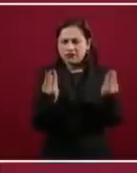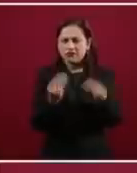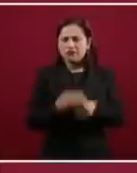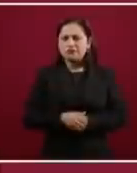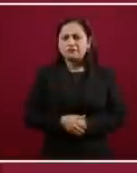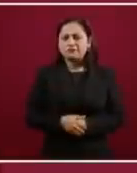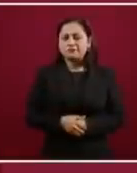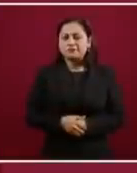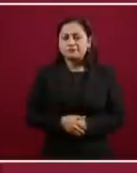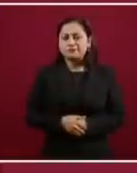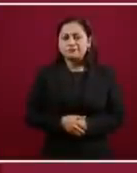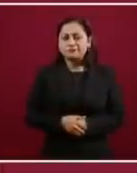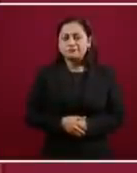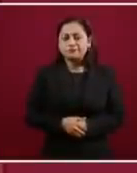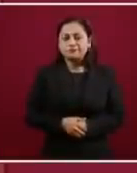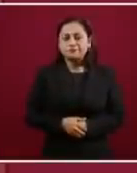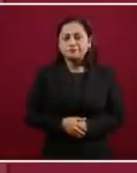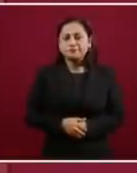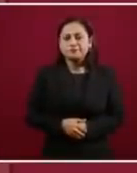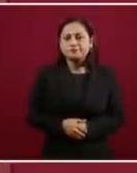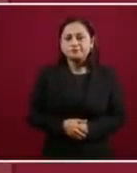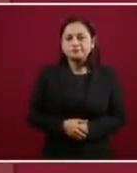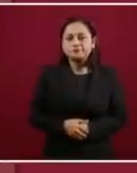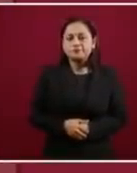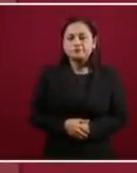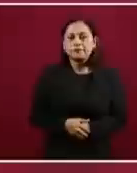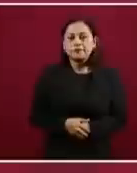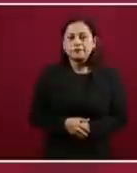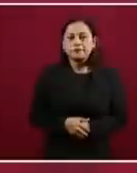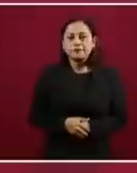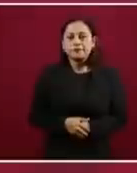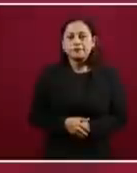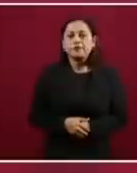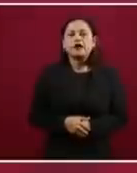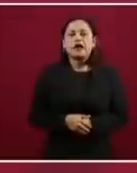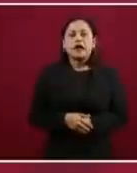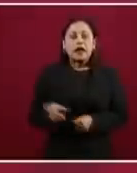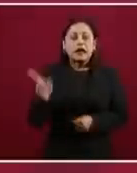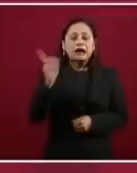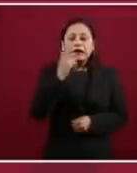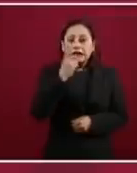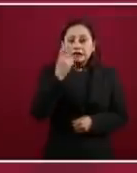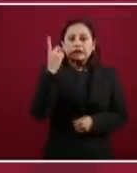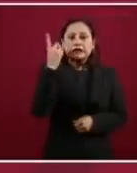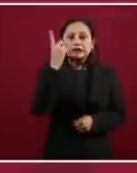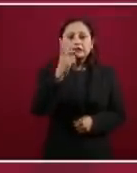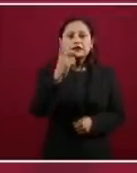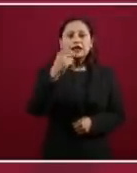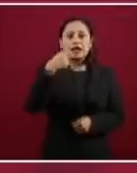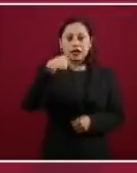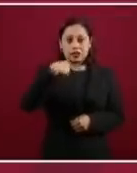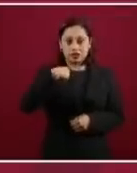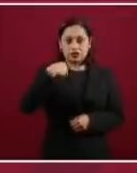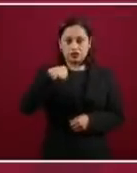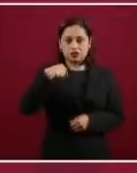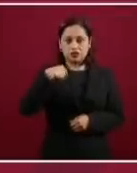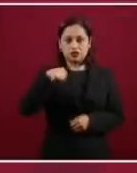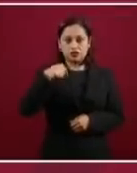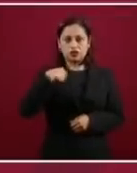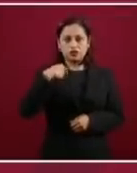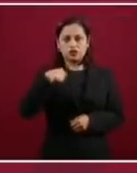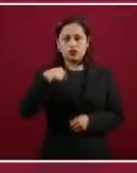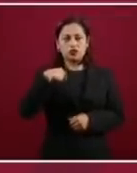Decían, yo voy a bajarte recursos. ¿En qué trabajas? En